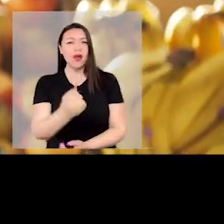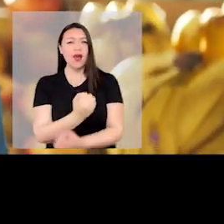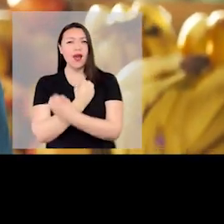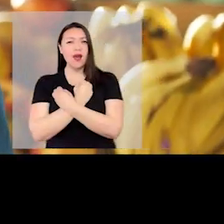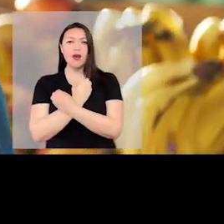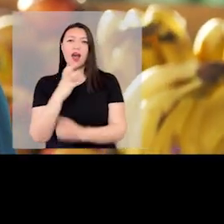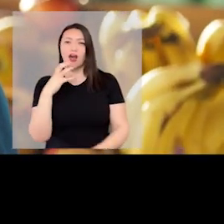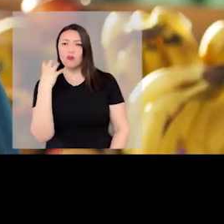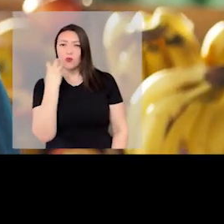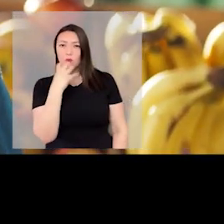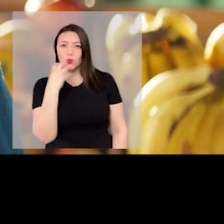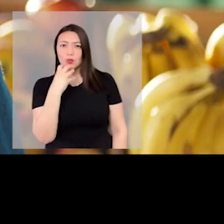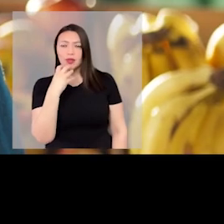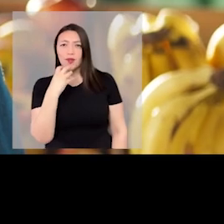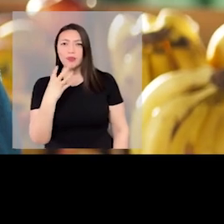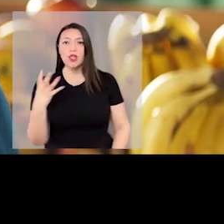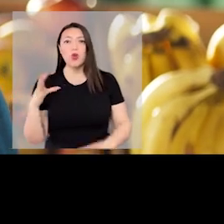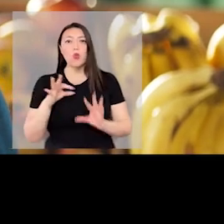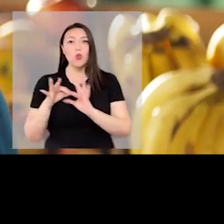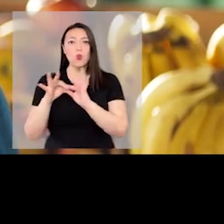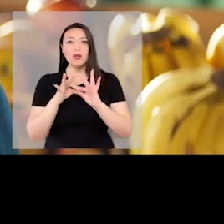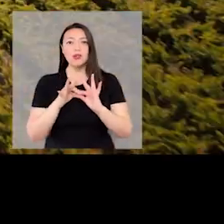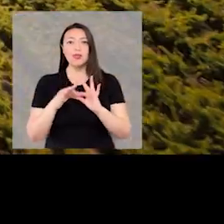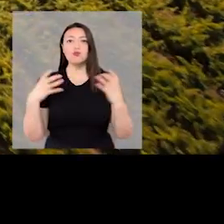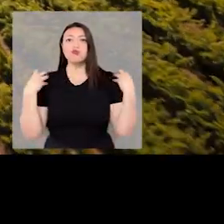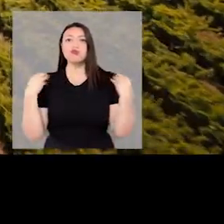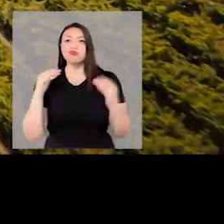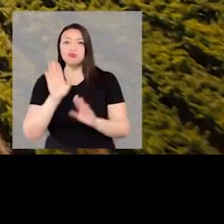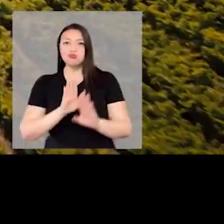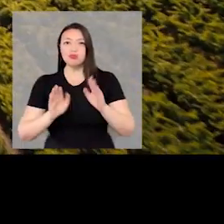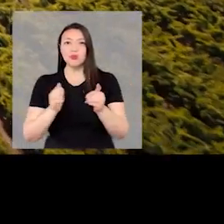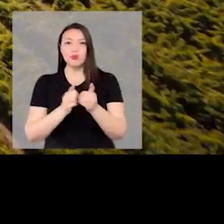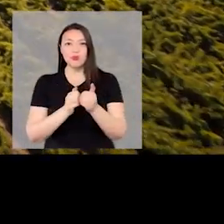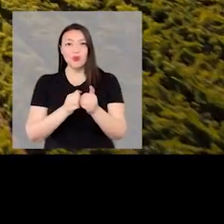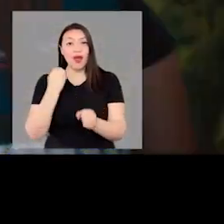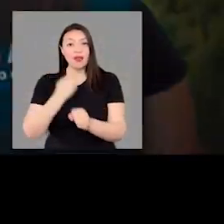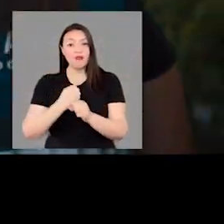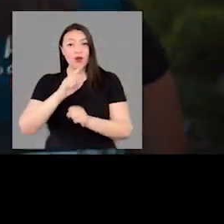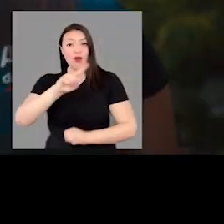tú? ¿Yo? ¿Qué amas la fruta? Únanse a Misión Prevención para